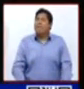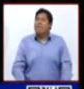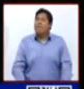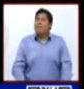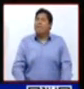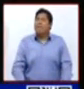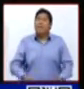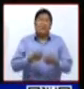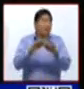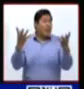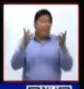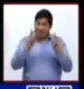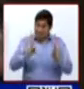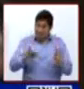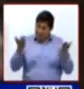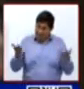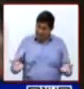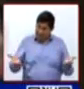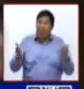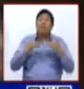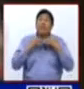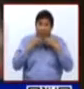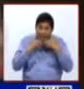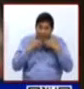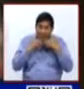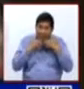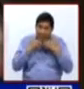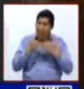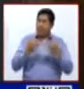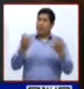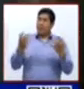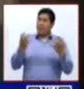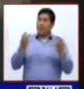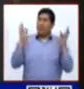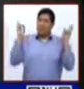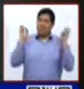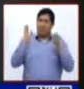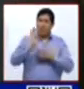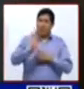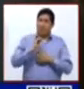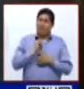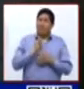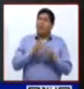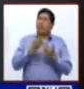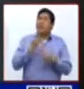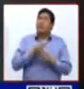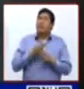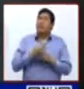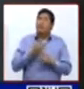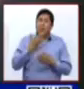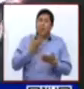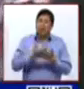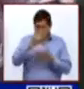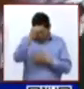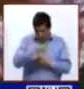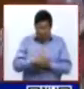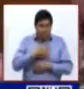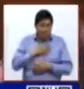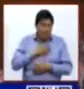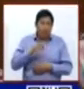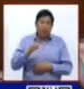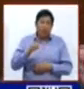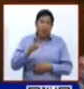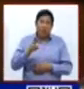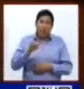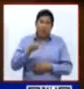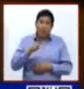Son varias las personas que se han dado cita acá al mirador, pero me llamó la atención el caso tuyo. ¿Cómo te llamas? Buenas noches, mi nombre es Luis